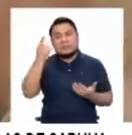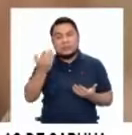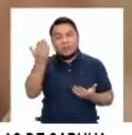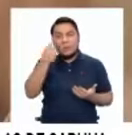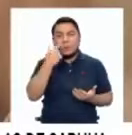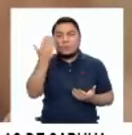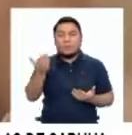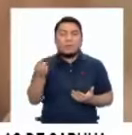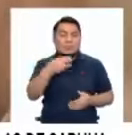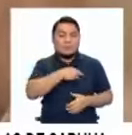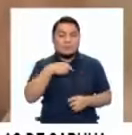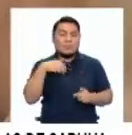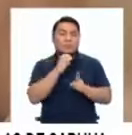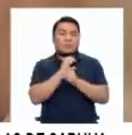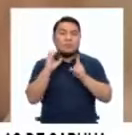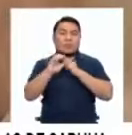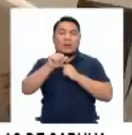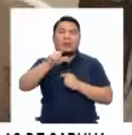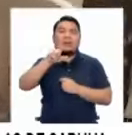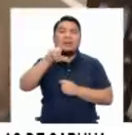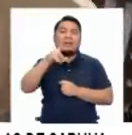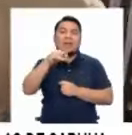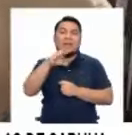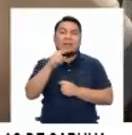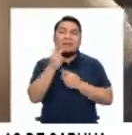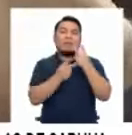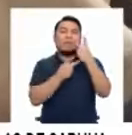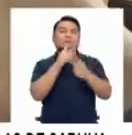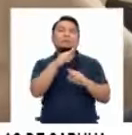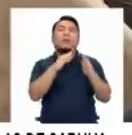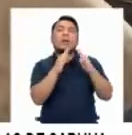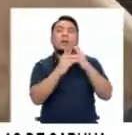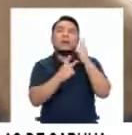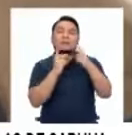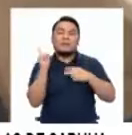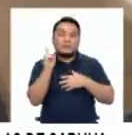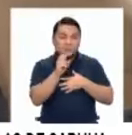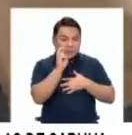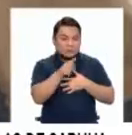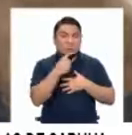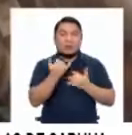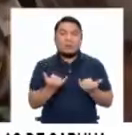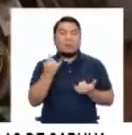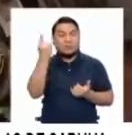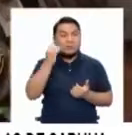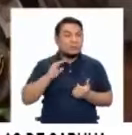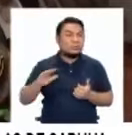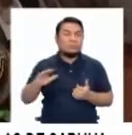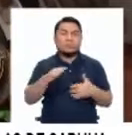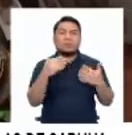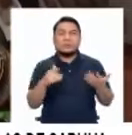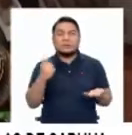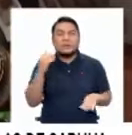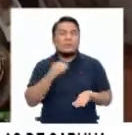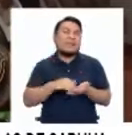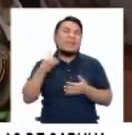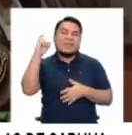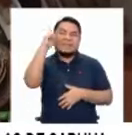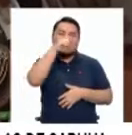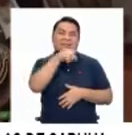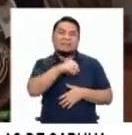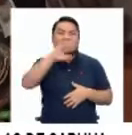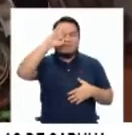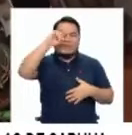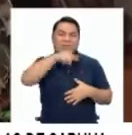Evanán, el ministro de Cultura Alejandro Neira visitó su casa y comprobó que el estado de emergencia ha hecho aún más difícil sobrellevar